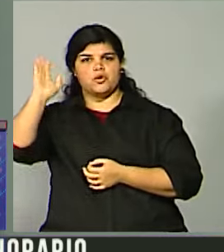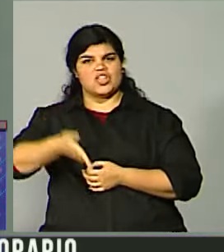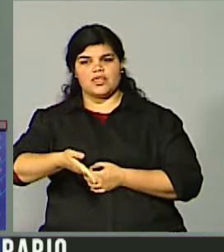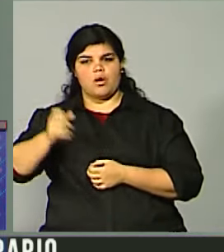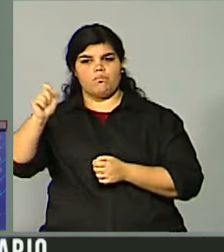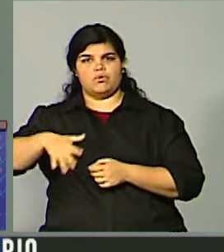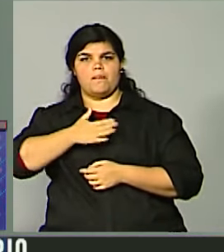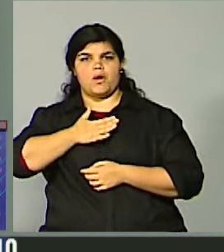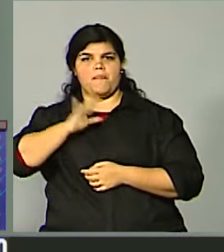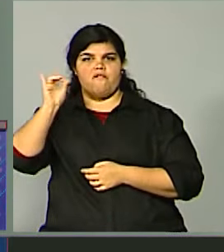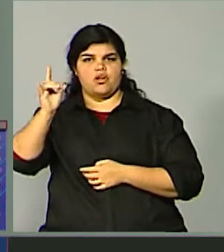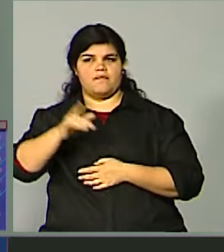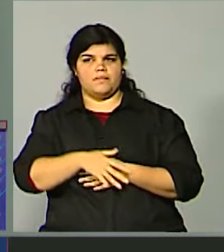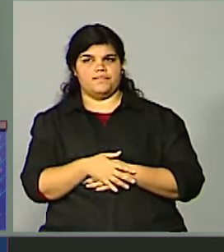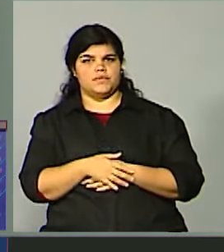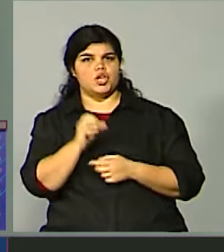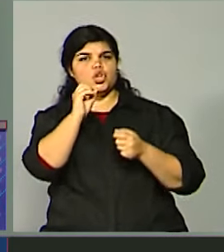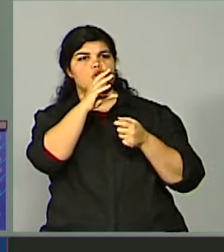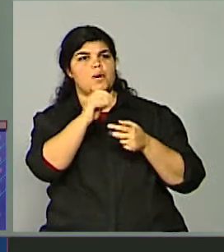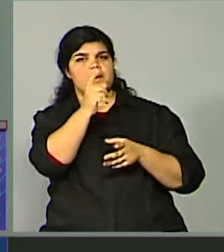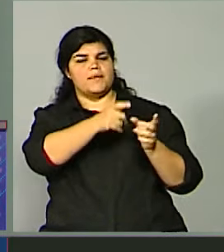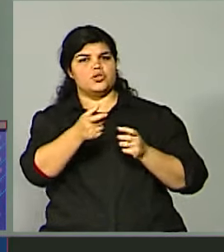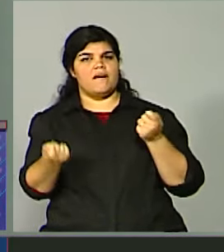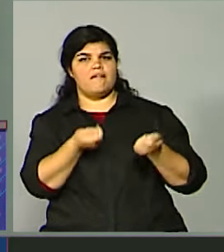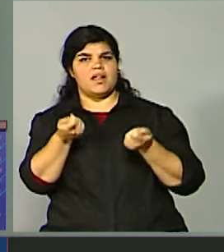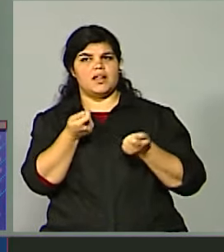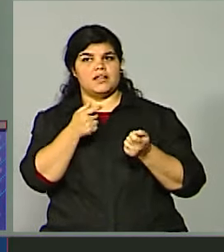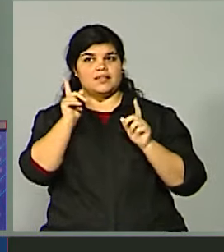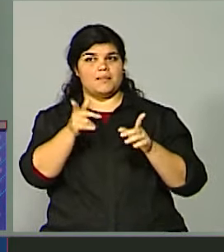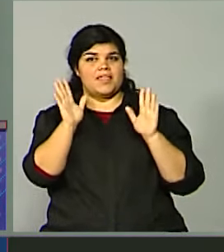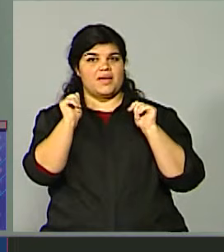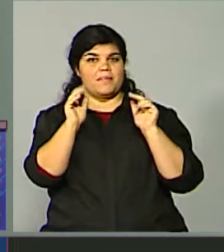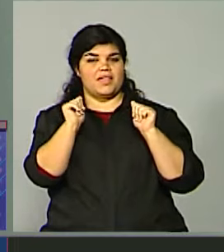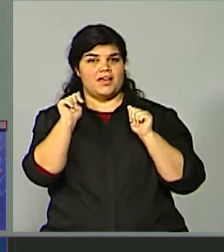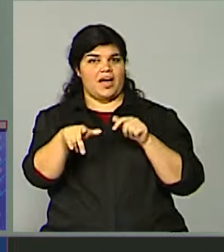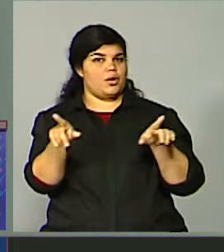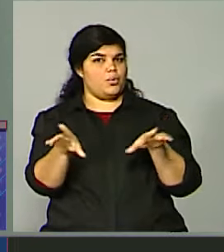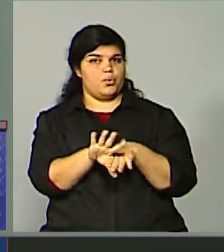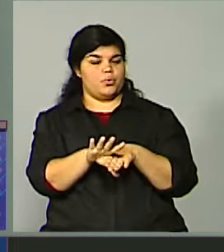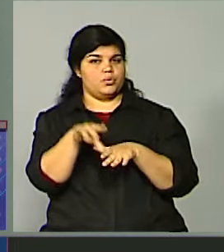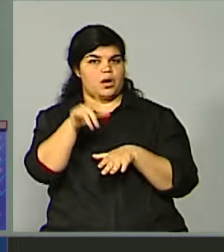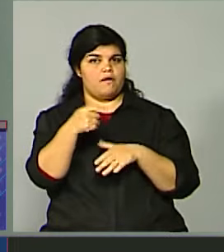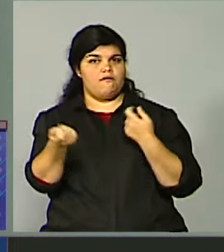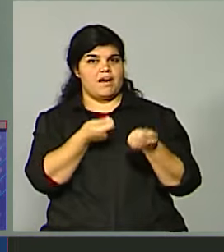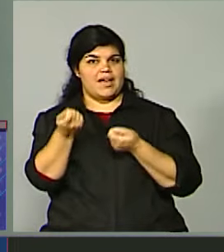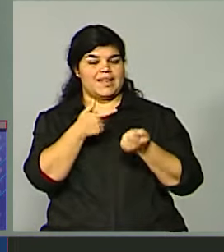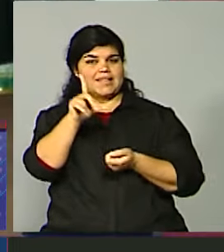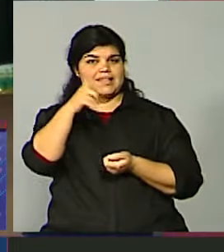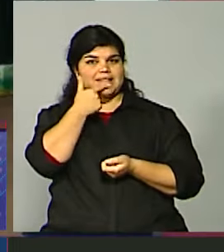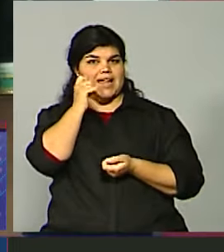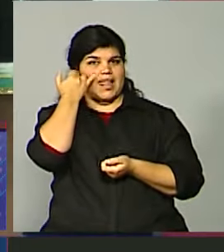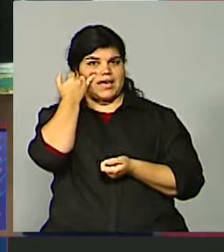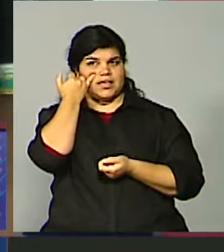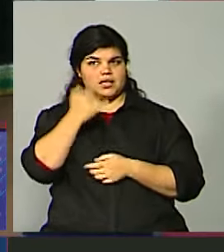Roberto, queremos que nos digas los nombres de los chicos que te acompañan, que son los bailarines, y además nos vamos a despedir con justamente un baile del Salai, ¿no? Tenemos